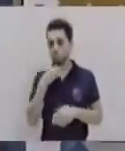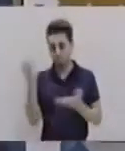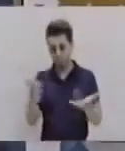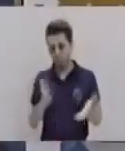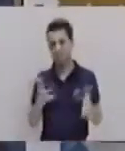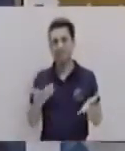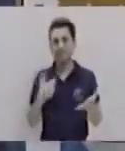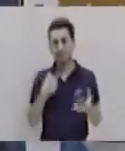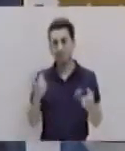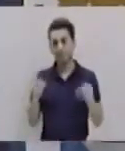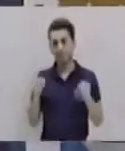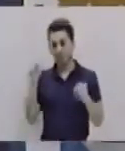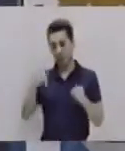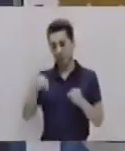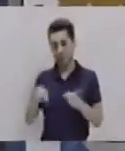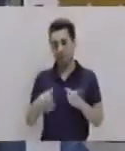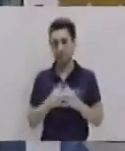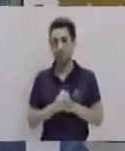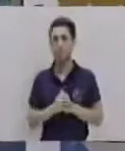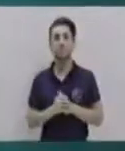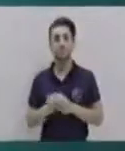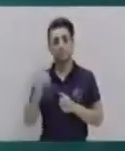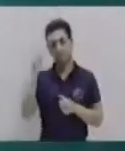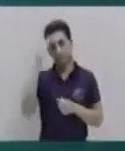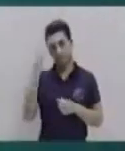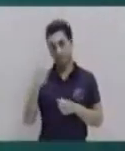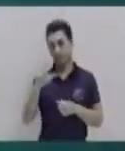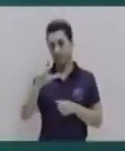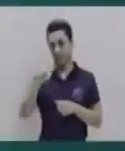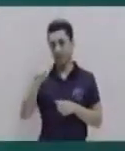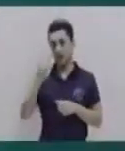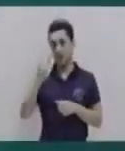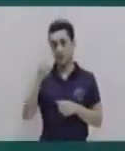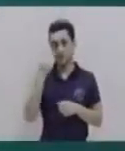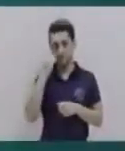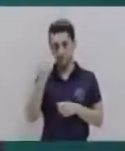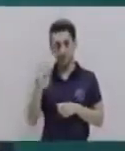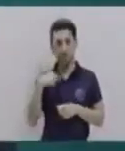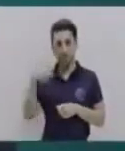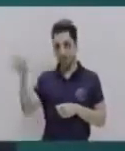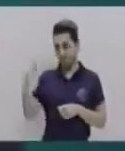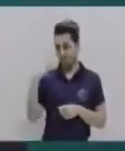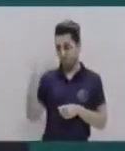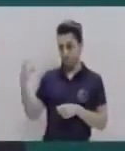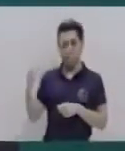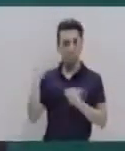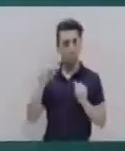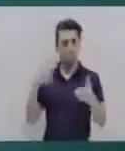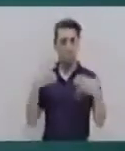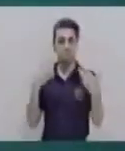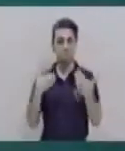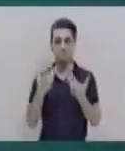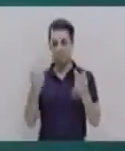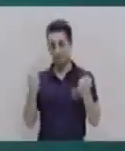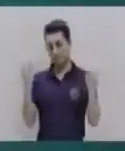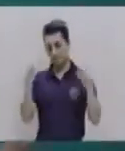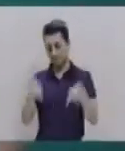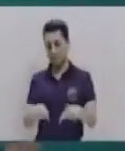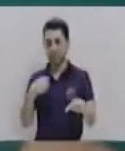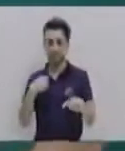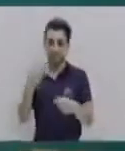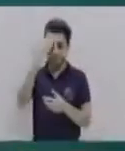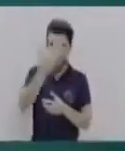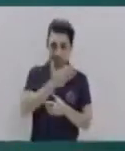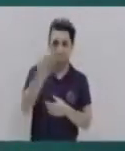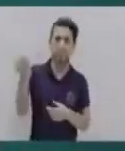vamos a platicar hoy? Gracias, Claudia, por la invitación nuevamente, y a todos ustedes, qué alegre volverles a saludar, sabiendo que todas